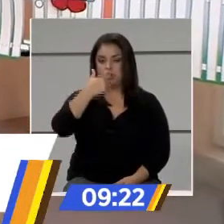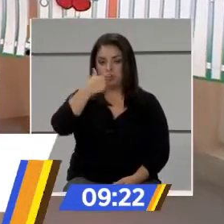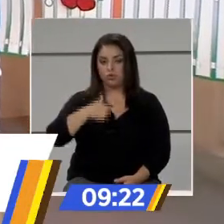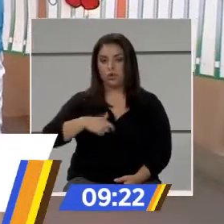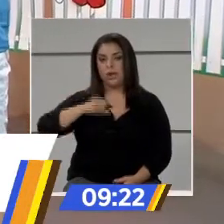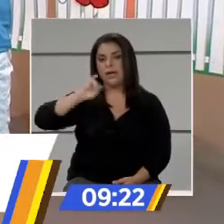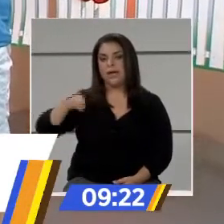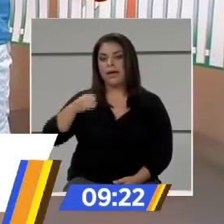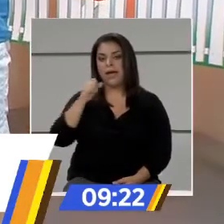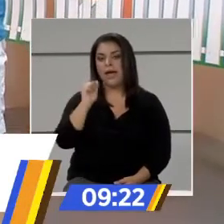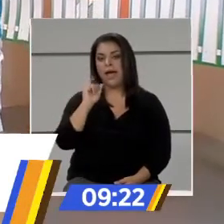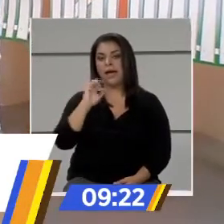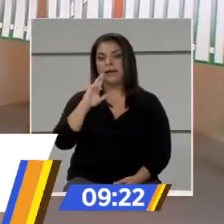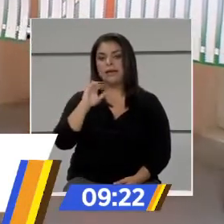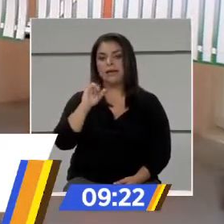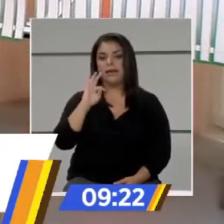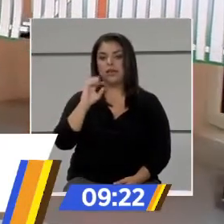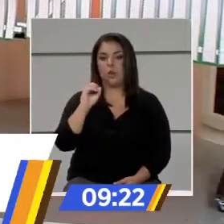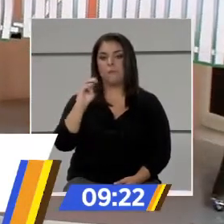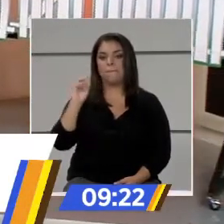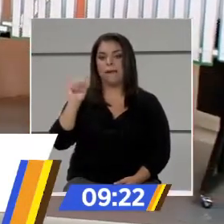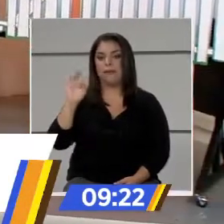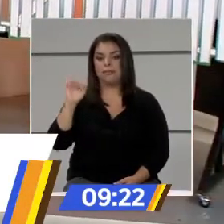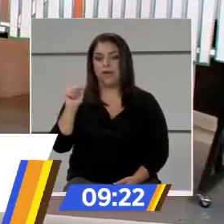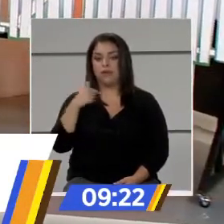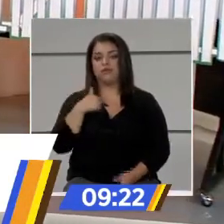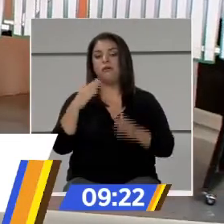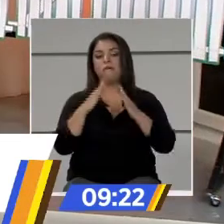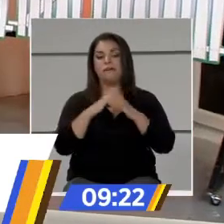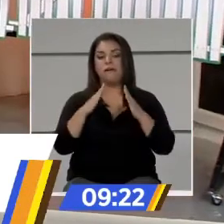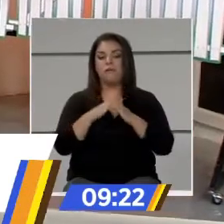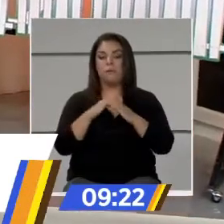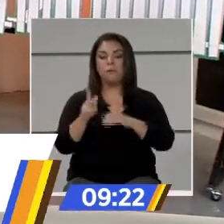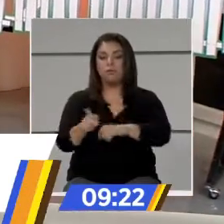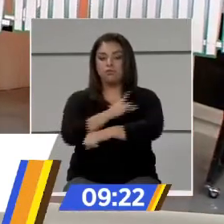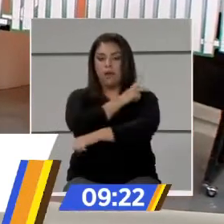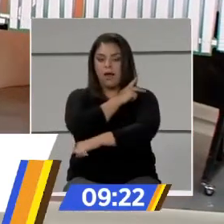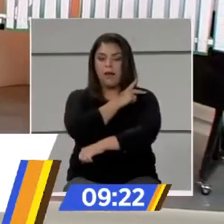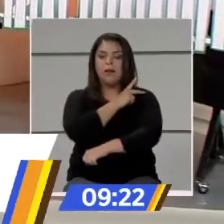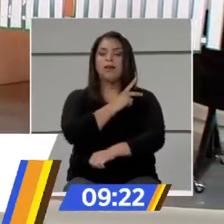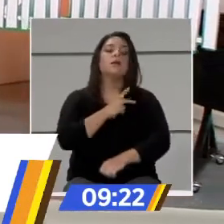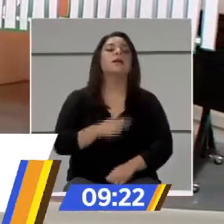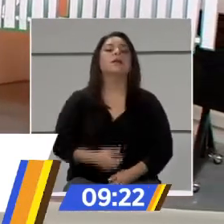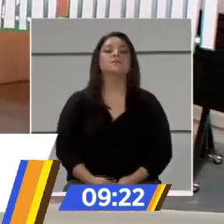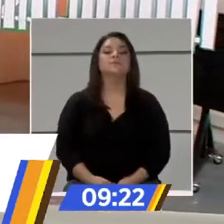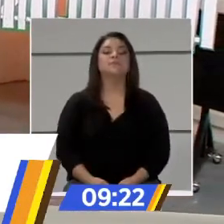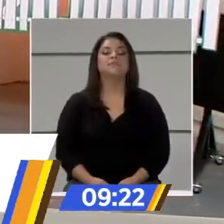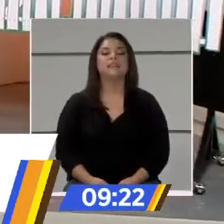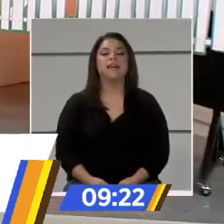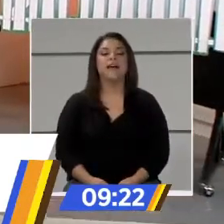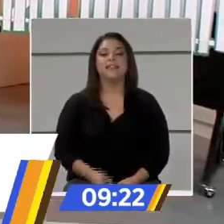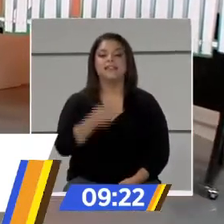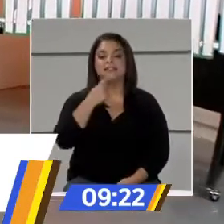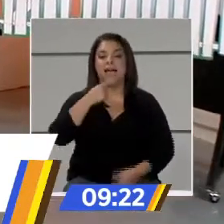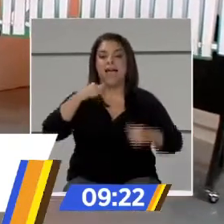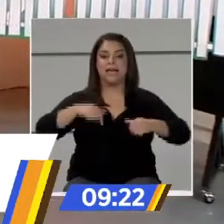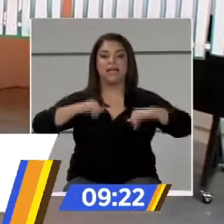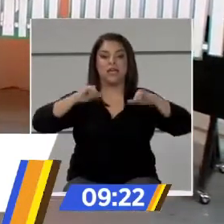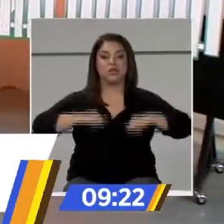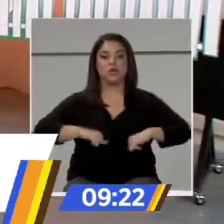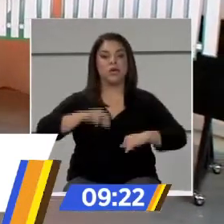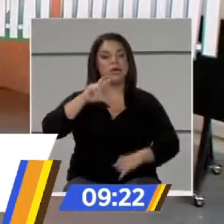Jairito Somarribas Mata. Vivo en Purral. Es que está pegado todo. Aquí estoy y no me voy. Ay,